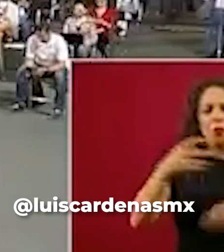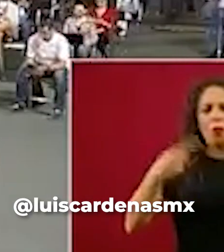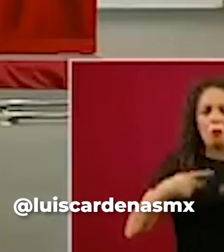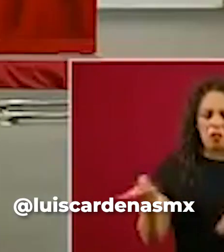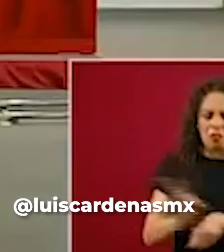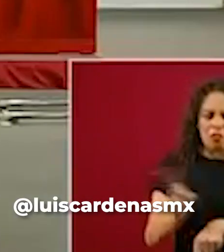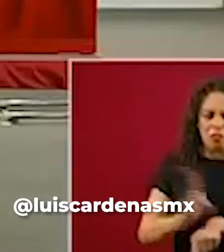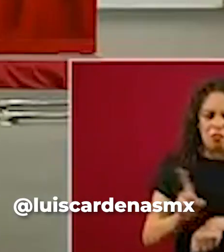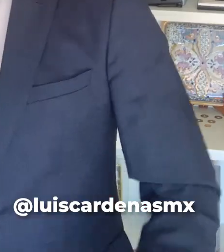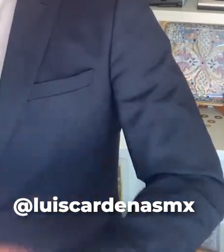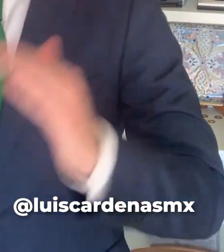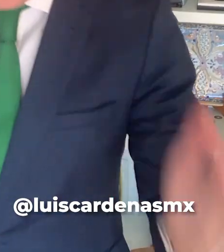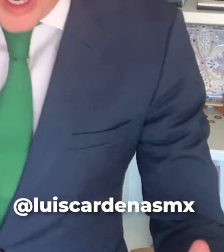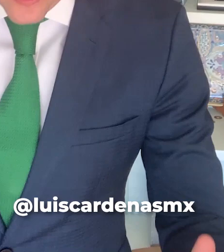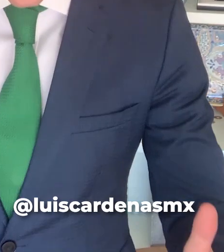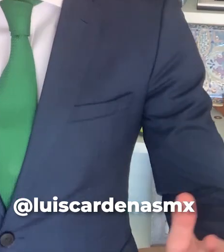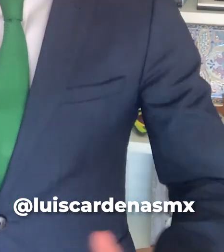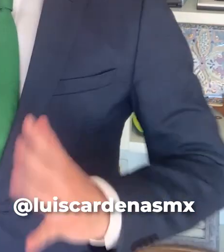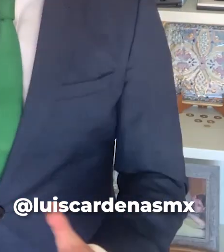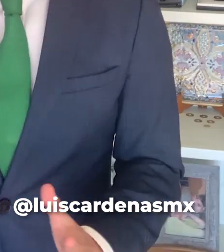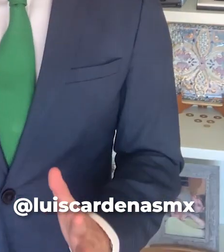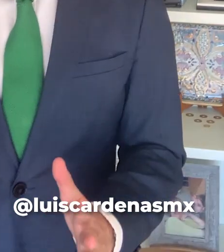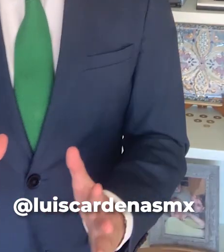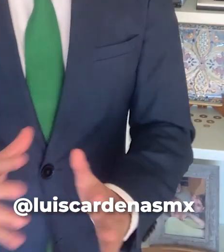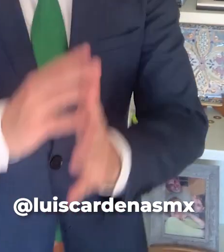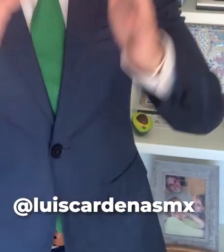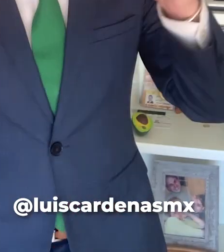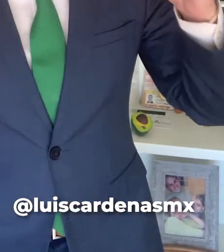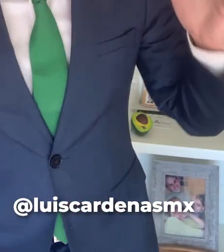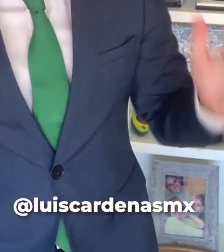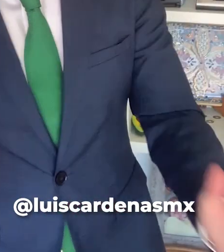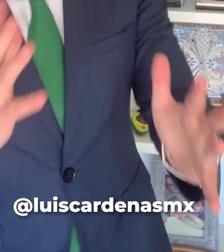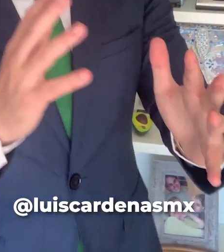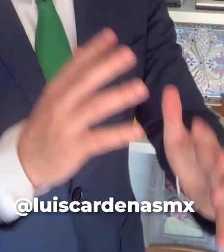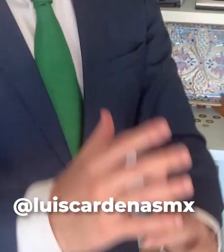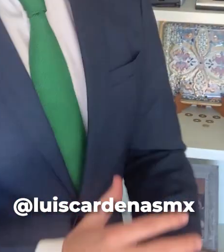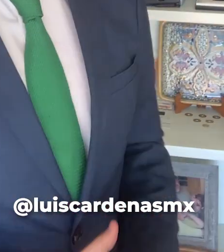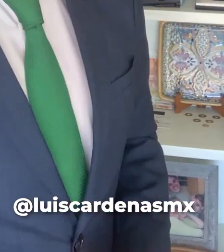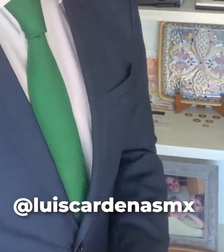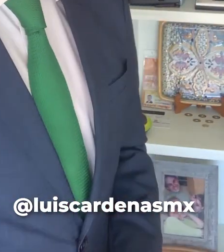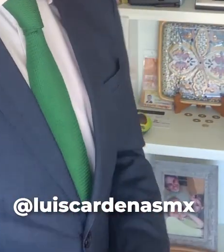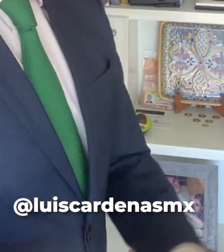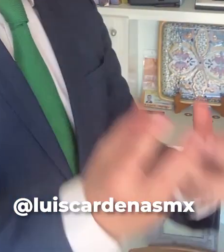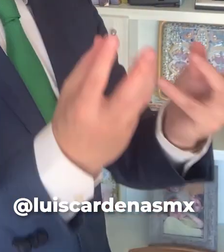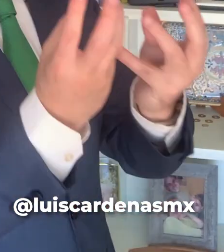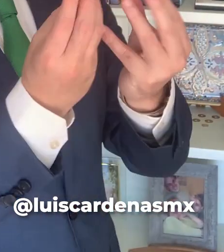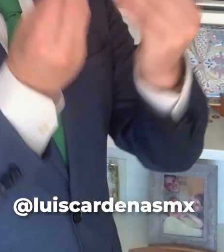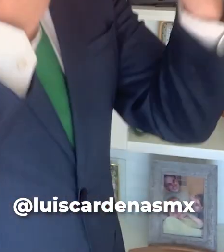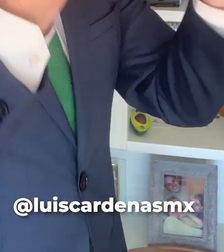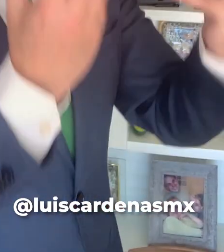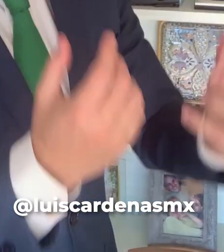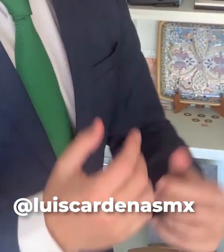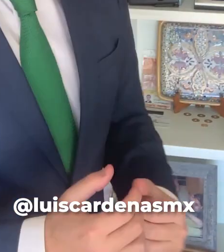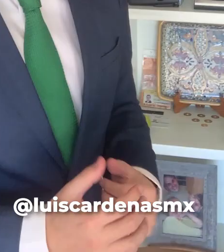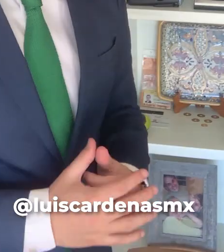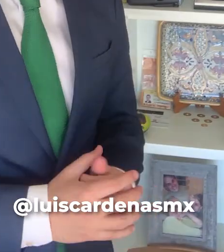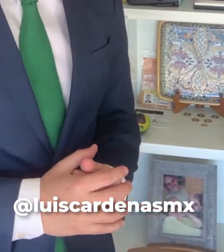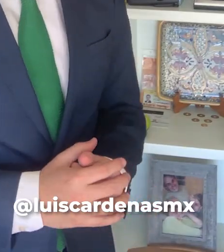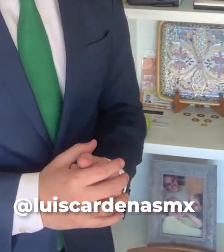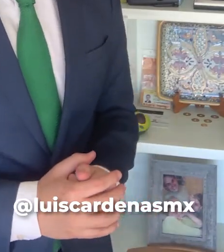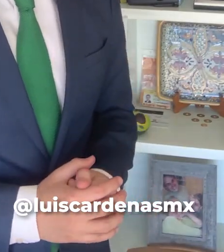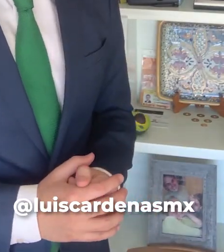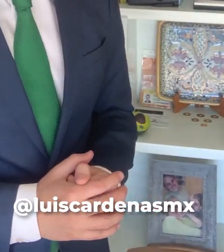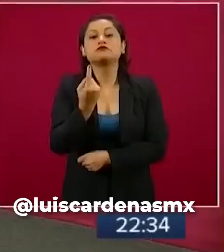control epidemiológico. Y luego dijo que no era necesario el uso del cubrebocas, que daba una falsa sensación